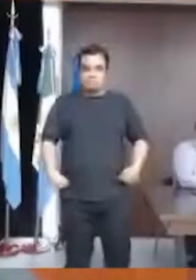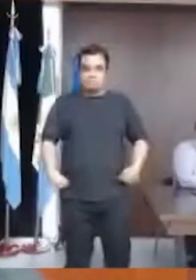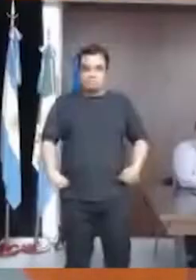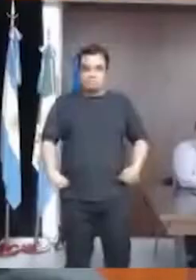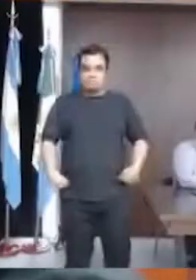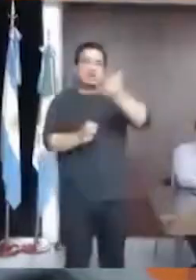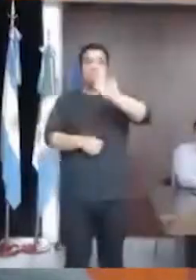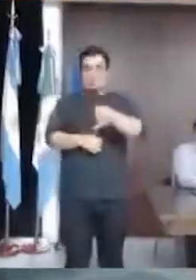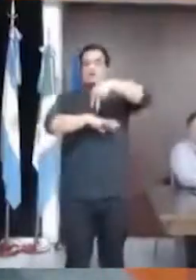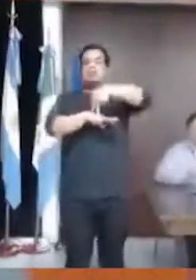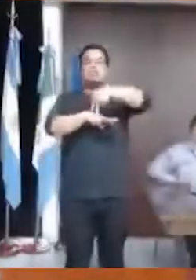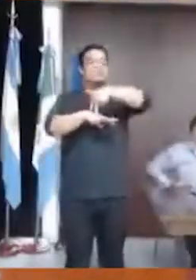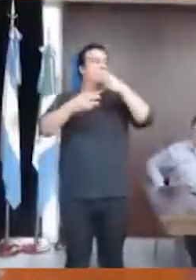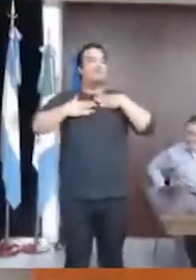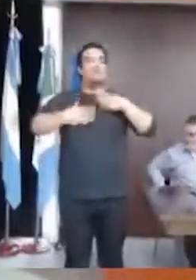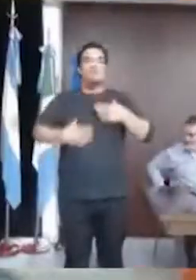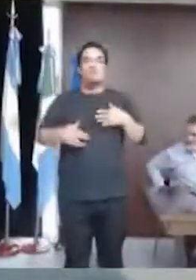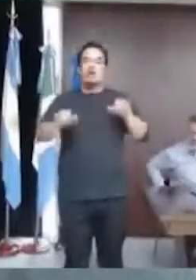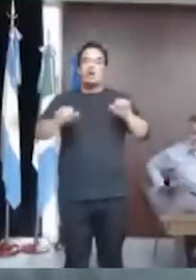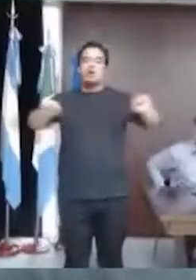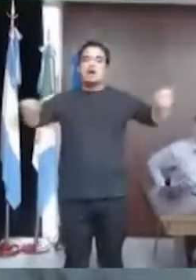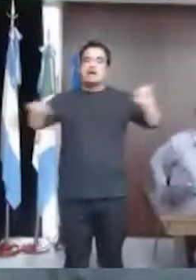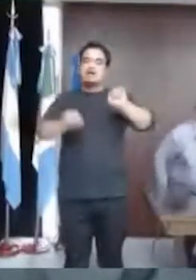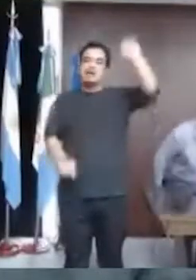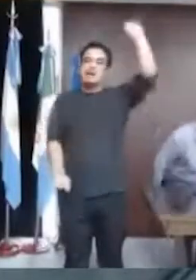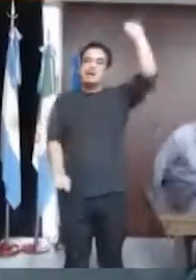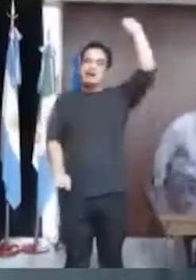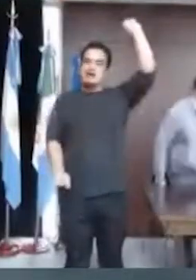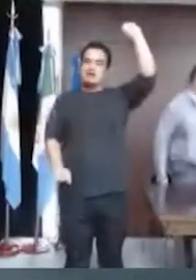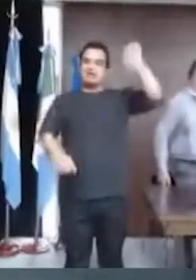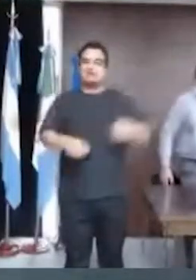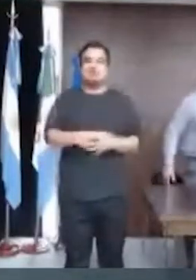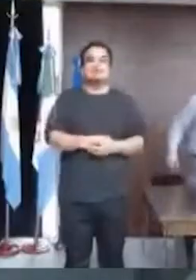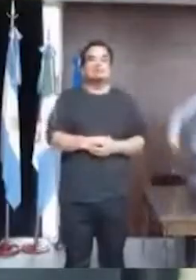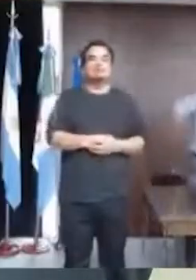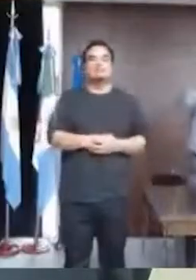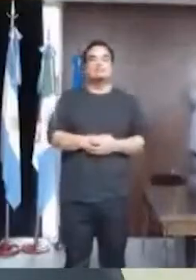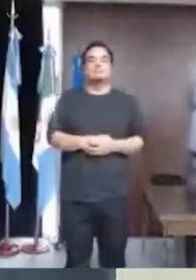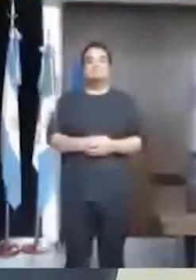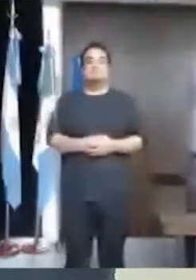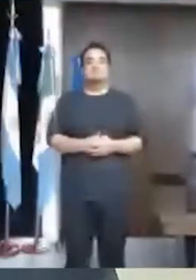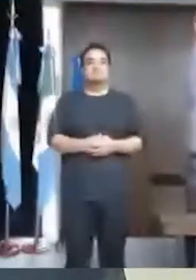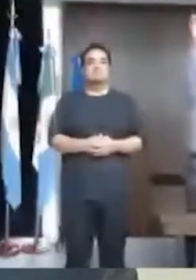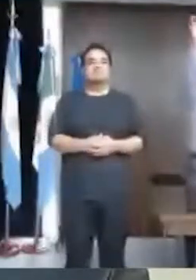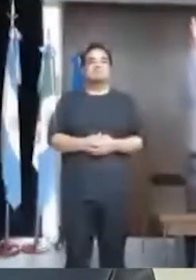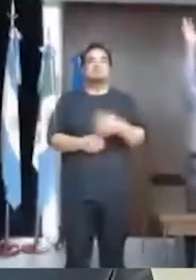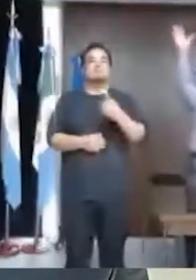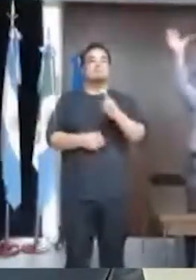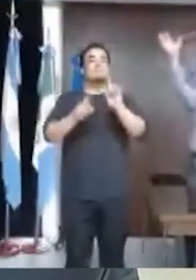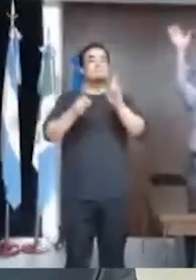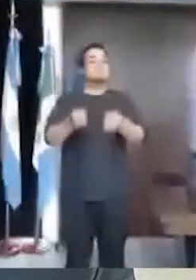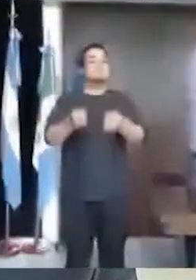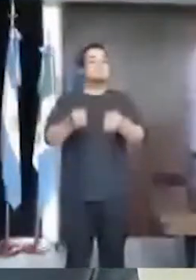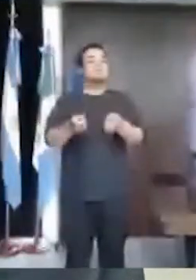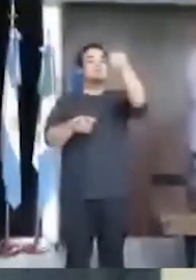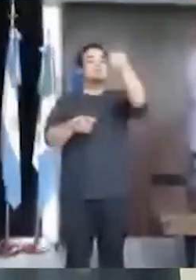arriba, vamos, estirarse un poco. Pero mientras, fíjense, me están escuchando y además si yo les digo, ¿qué